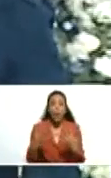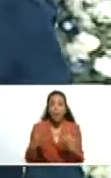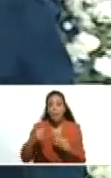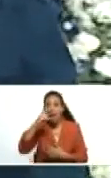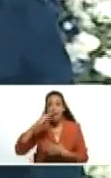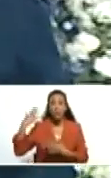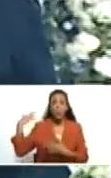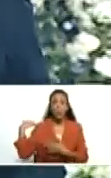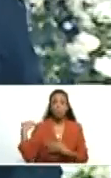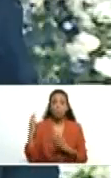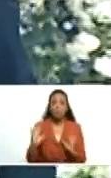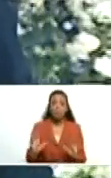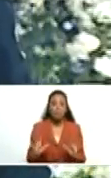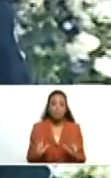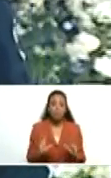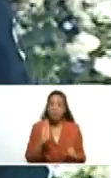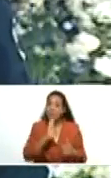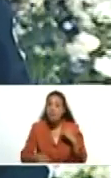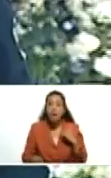pasado, del siglo XX.